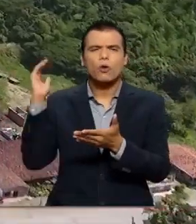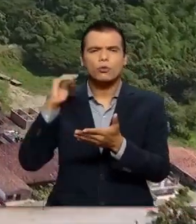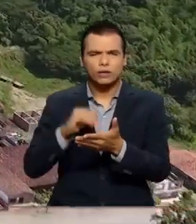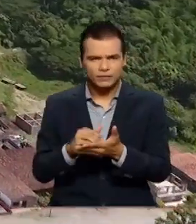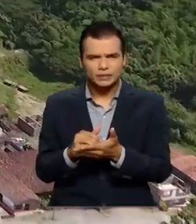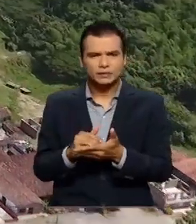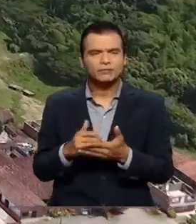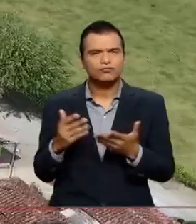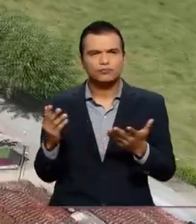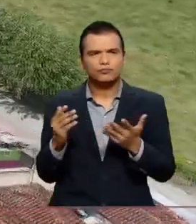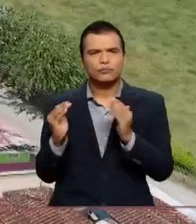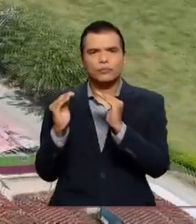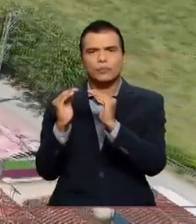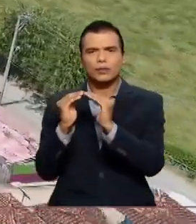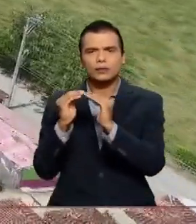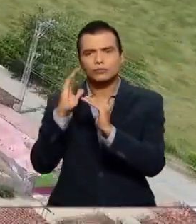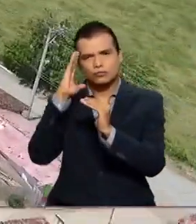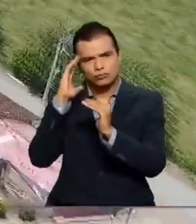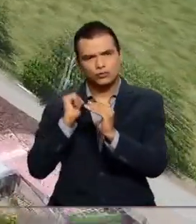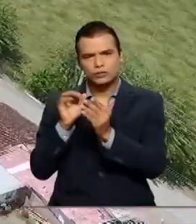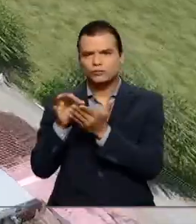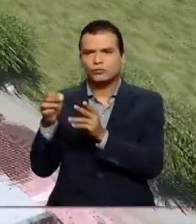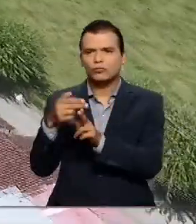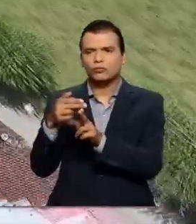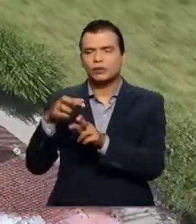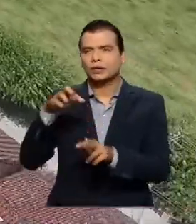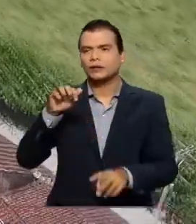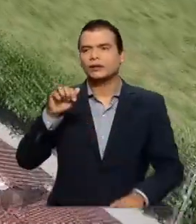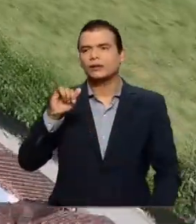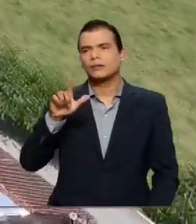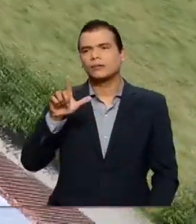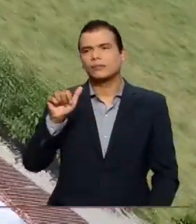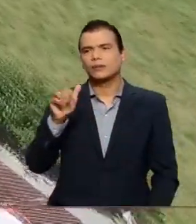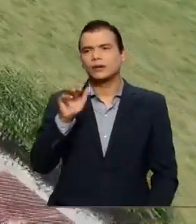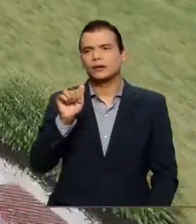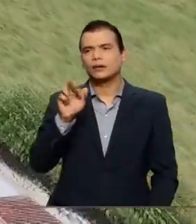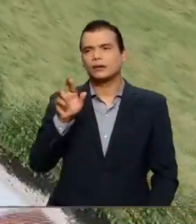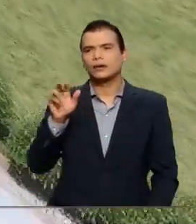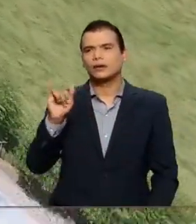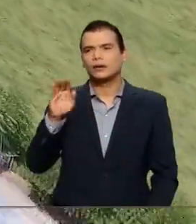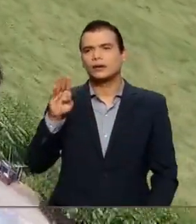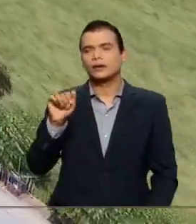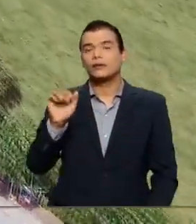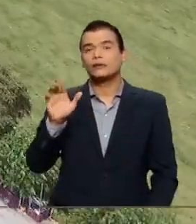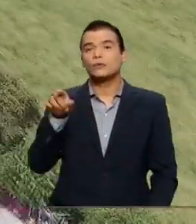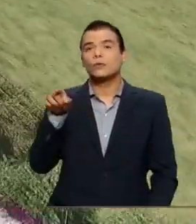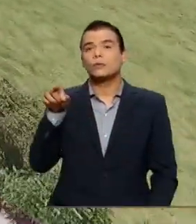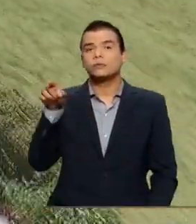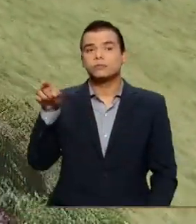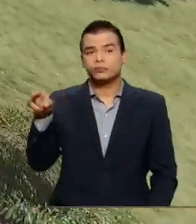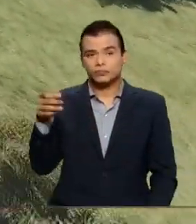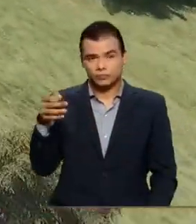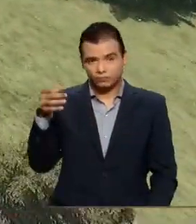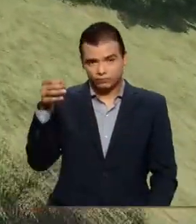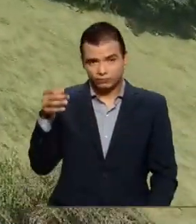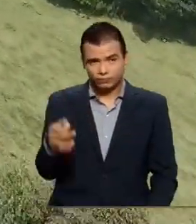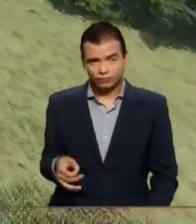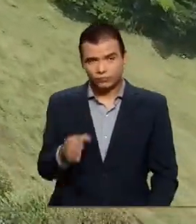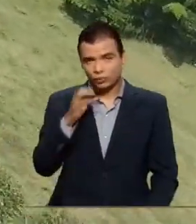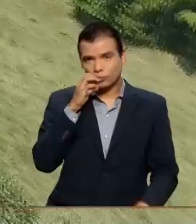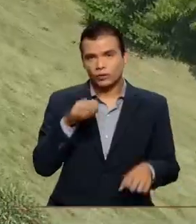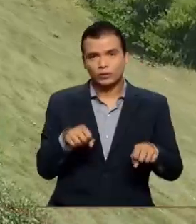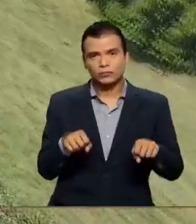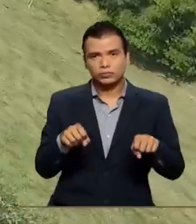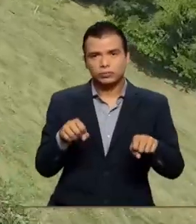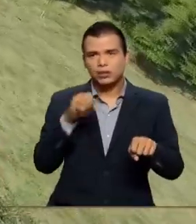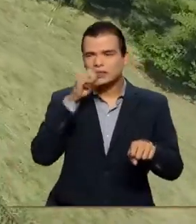los policías de la estación del corregimiento de Pailarriba, también de Bugalá Grande. A escasos metros de las instalaciones, un hombre en motocicleta